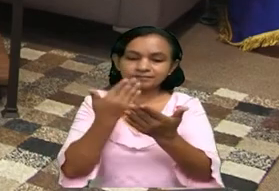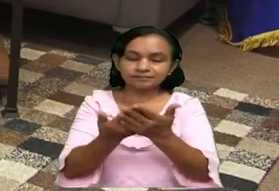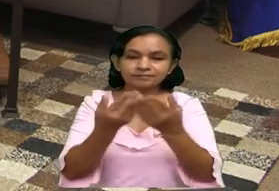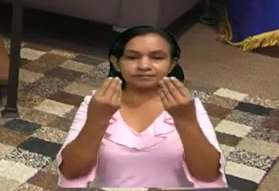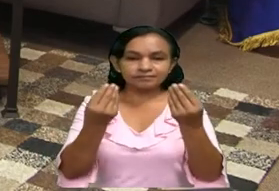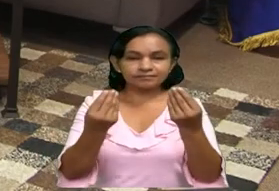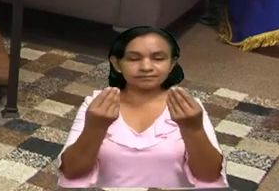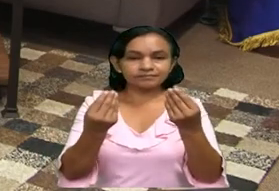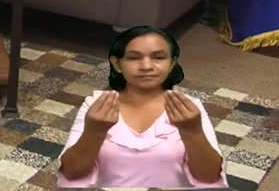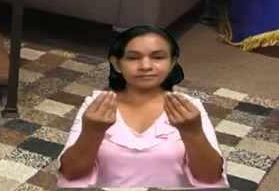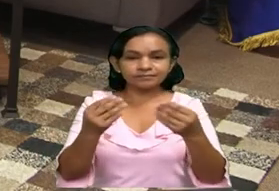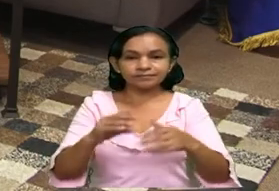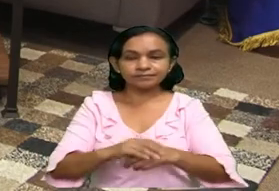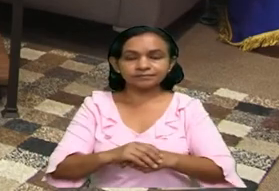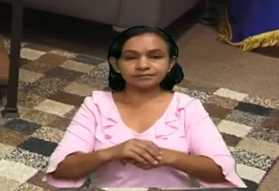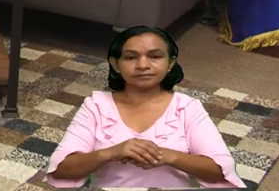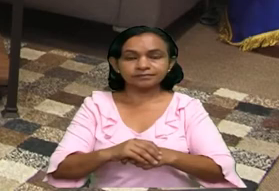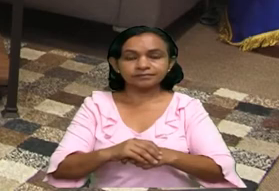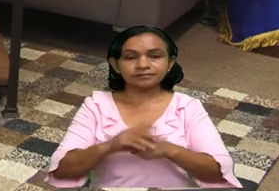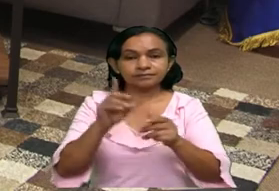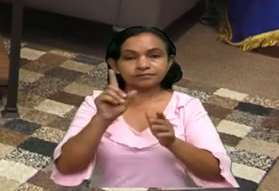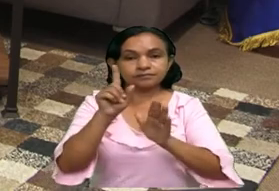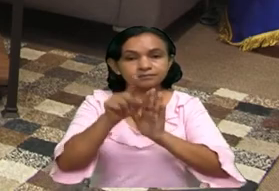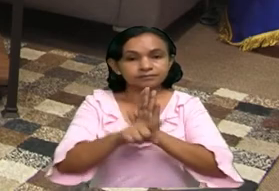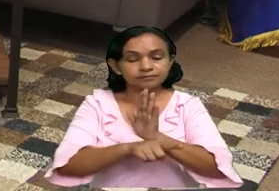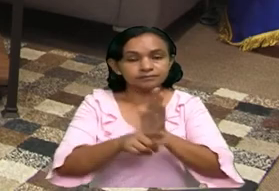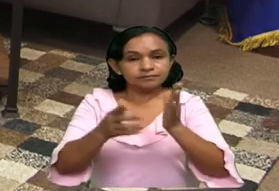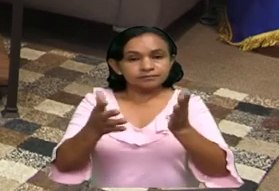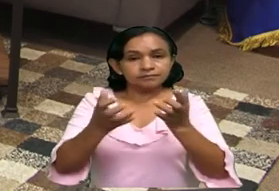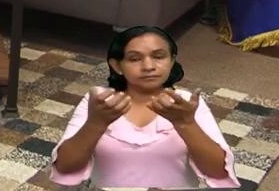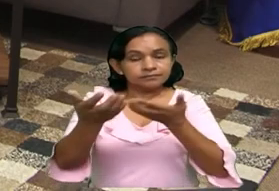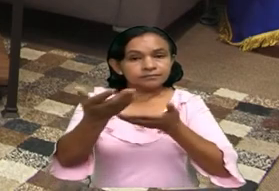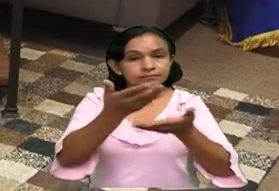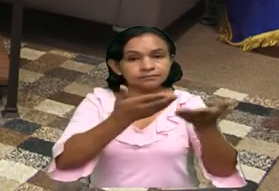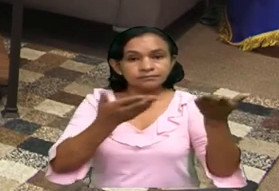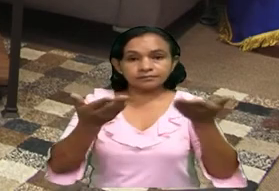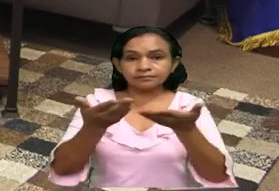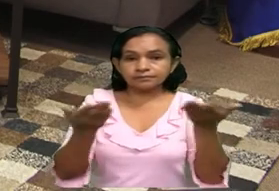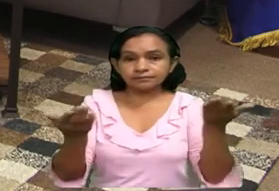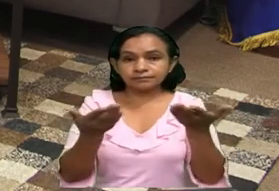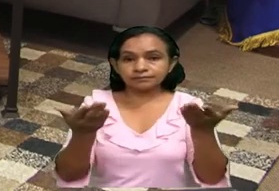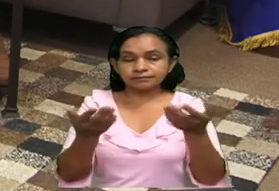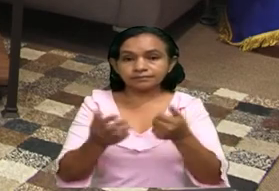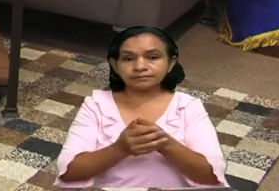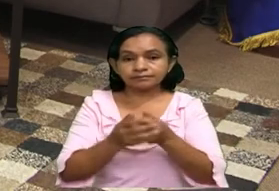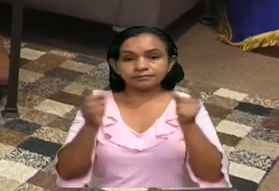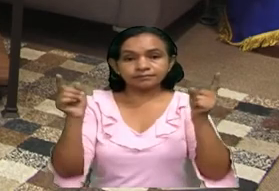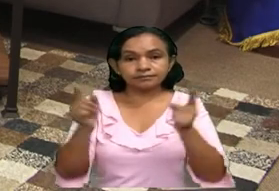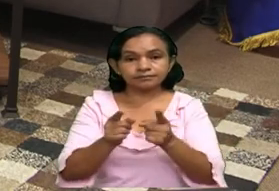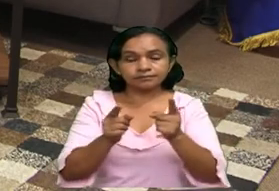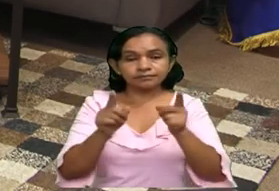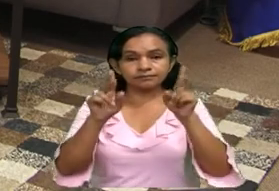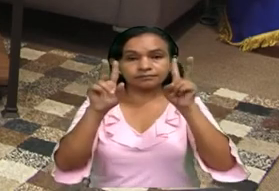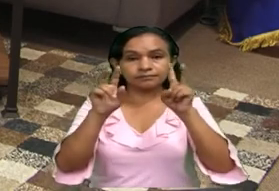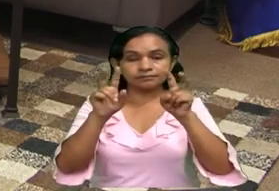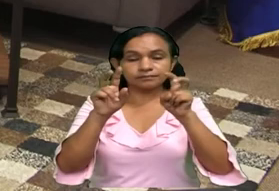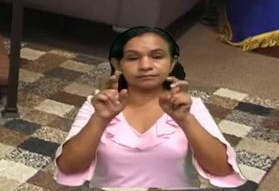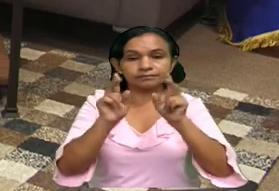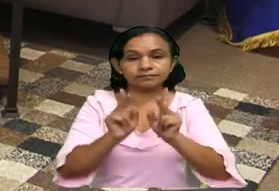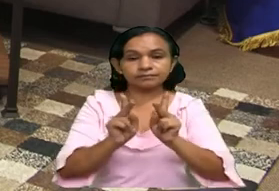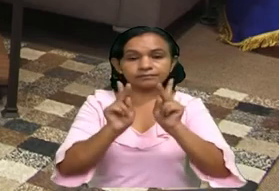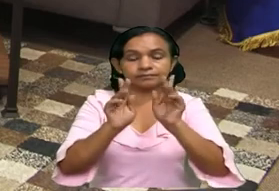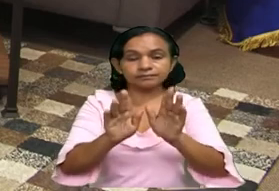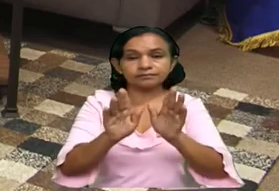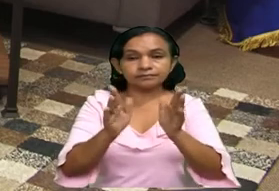bueno, también en un minuto, si usted quisiera compartir un mensaje. Sé que ya había hecho un resumen sobre el tema, pero si a nivel particular,